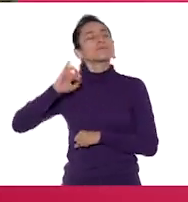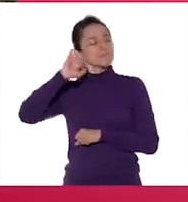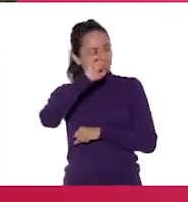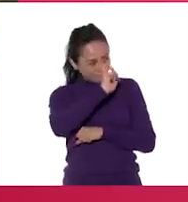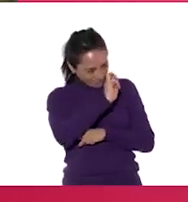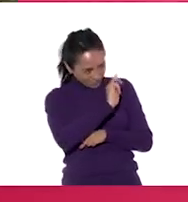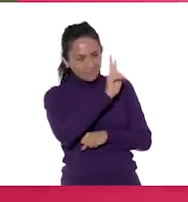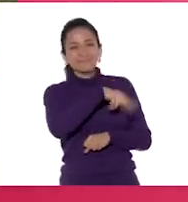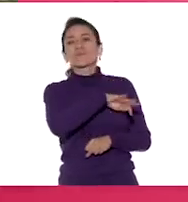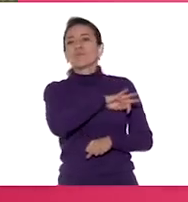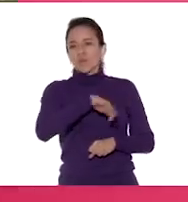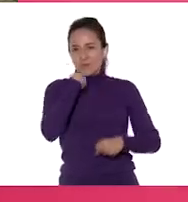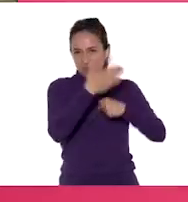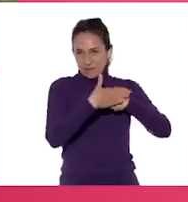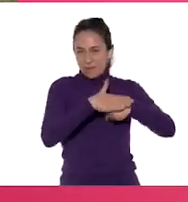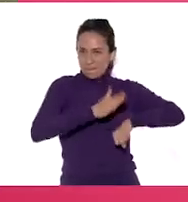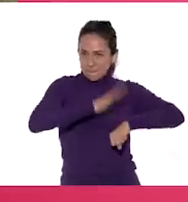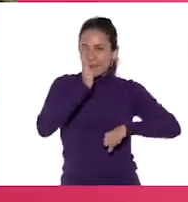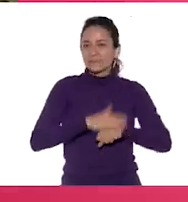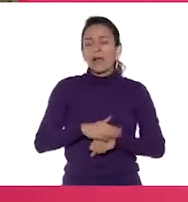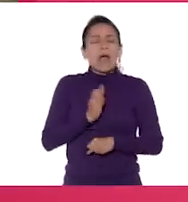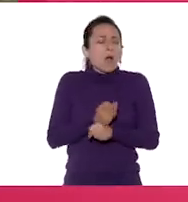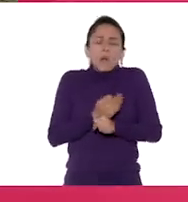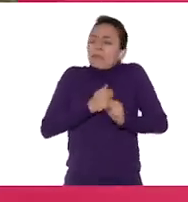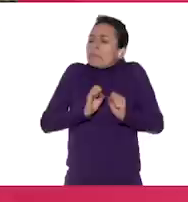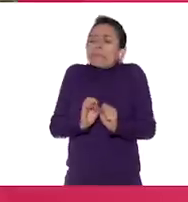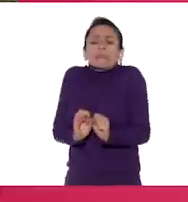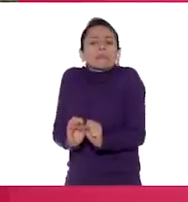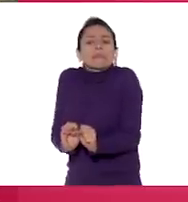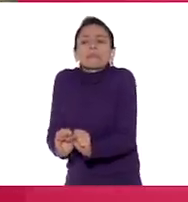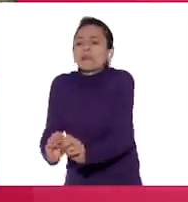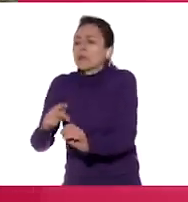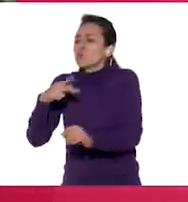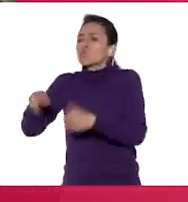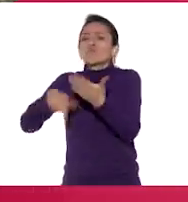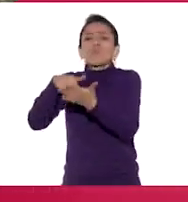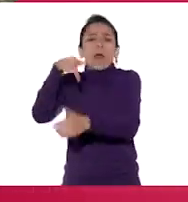Vamos a ponerla aquí en su piedrito donde estaba. Ahí está.